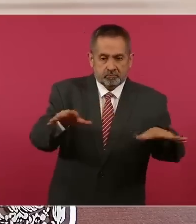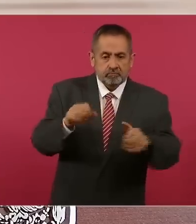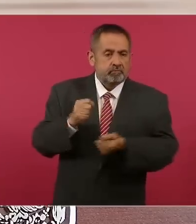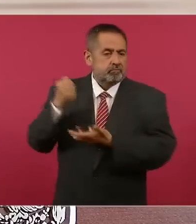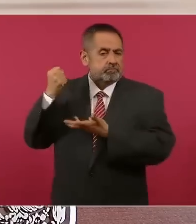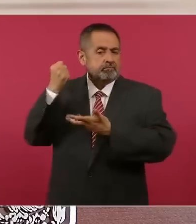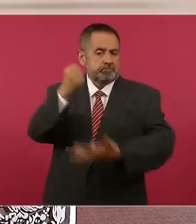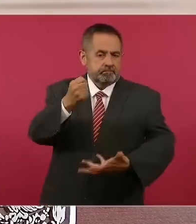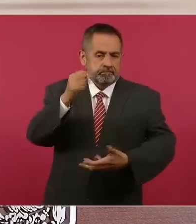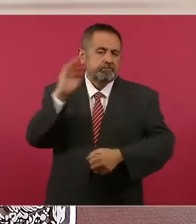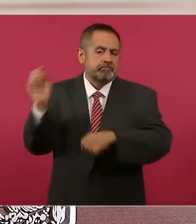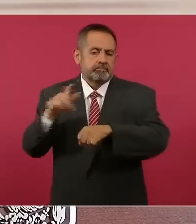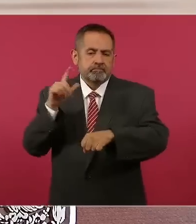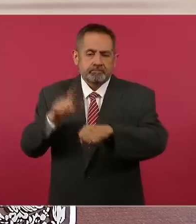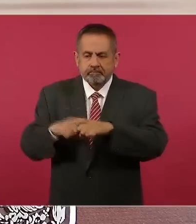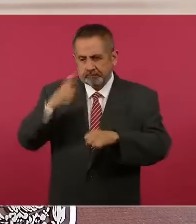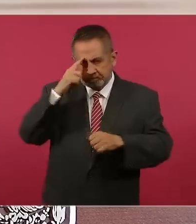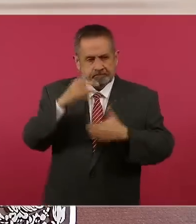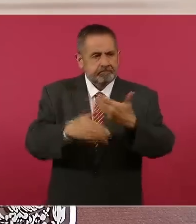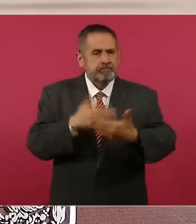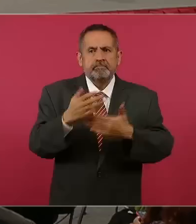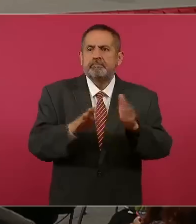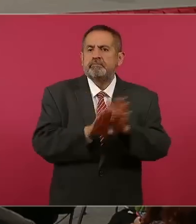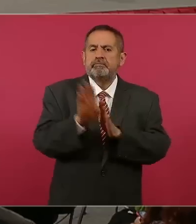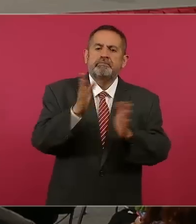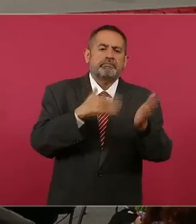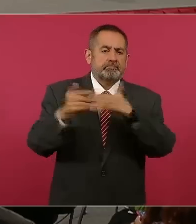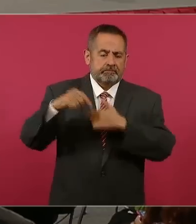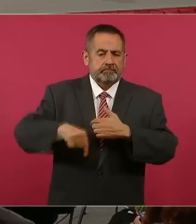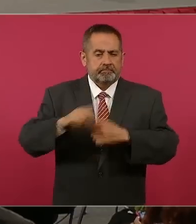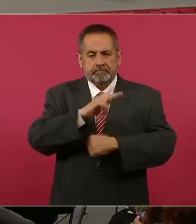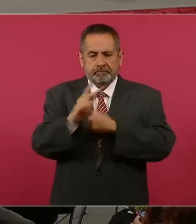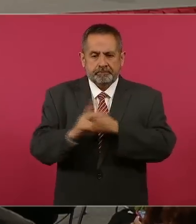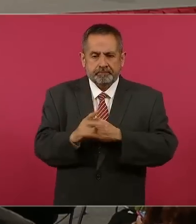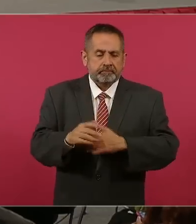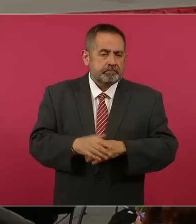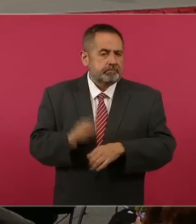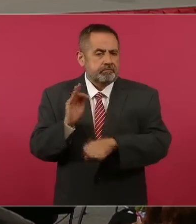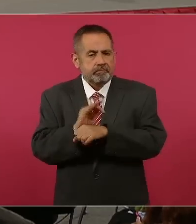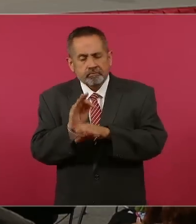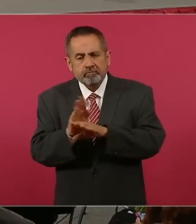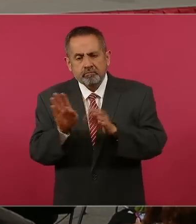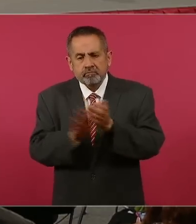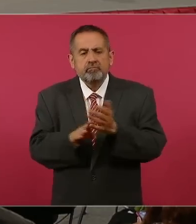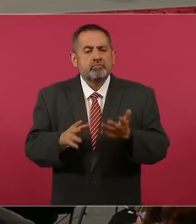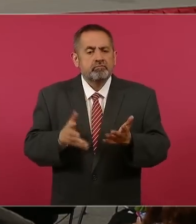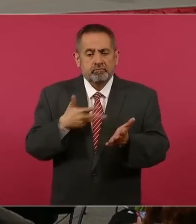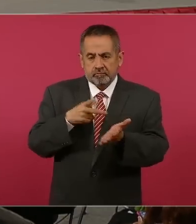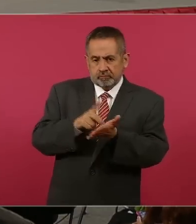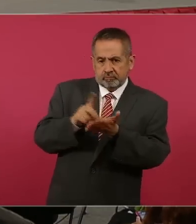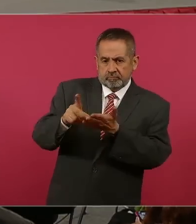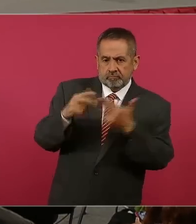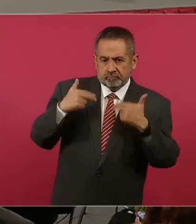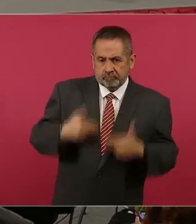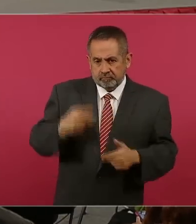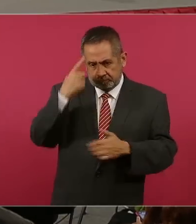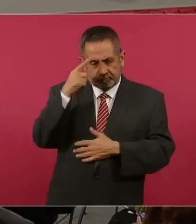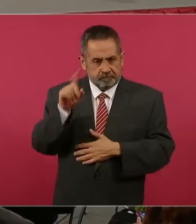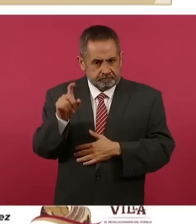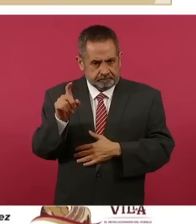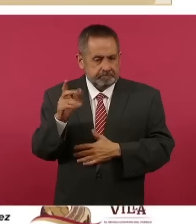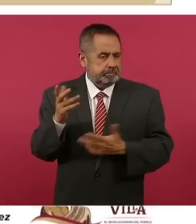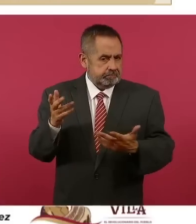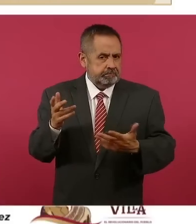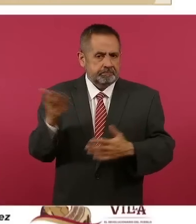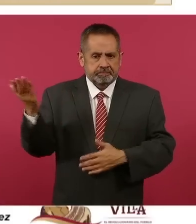Federación para el desarrollo hidráulico y agrícola en el país. Privilegiando el derecho humano al agua, el Gobierno de